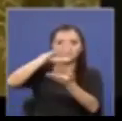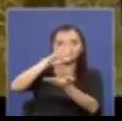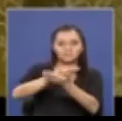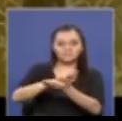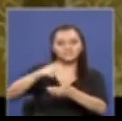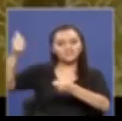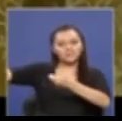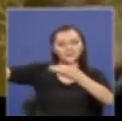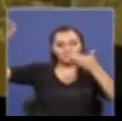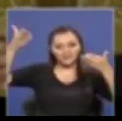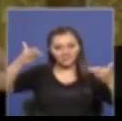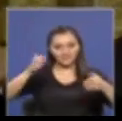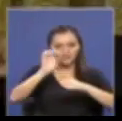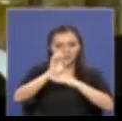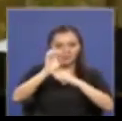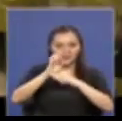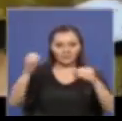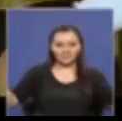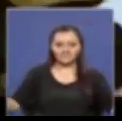Ecuador. Salud.